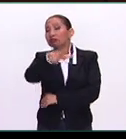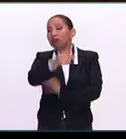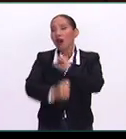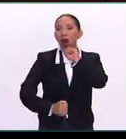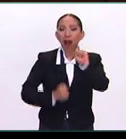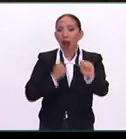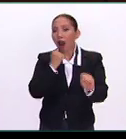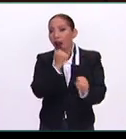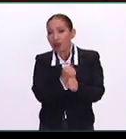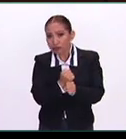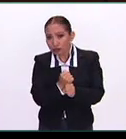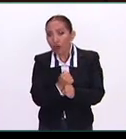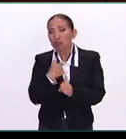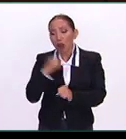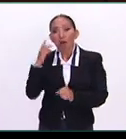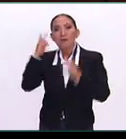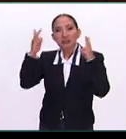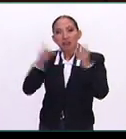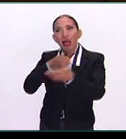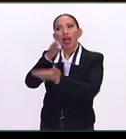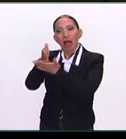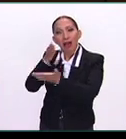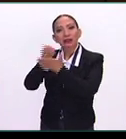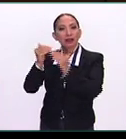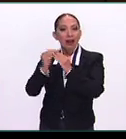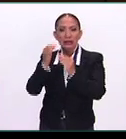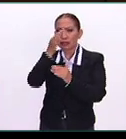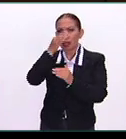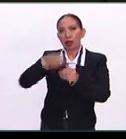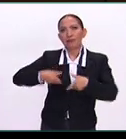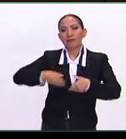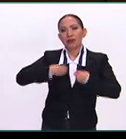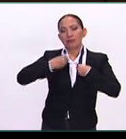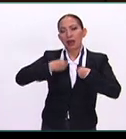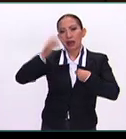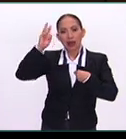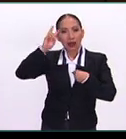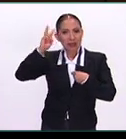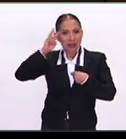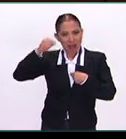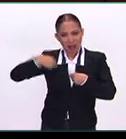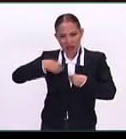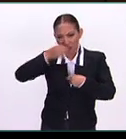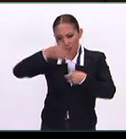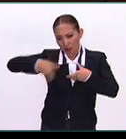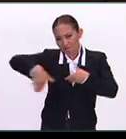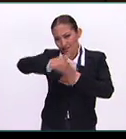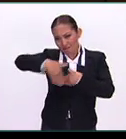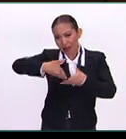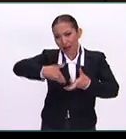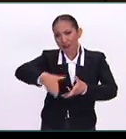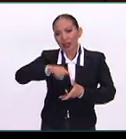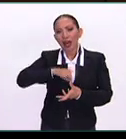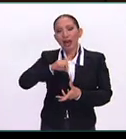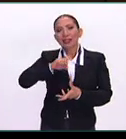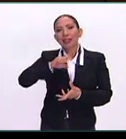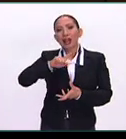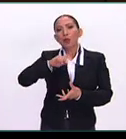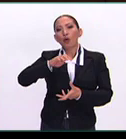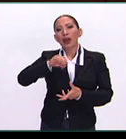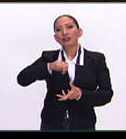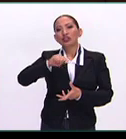17 años, iba yo a su casa. Él vivía cerca de la Basílica de Guadalupe, calle del Buen